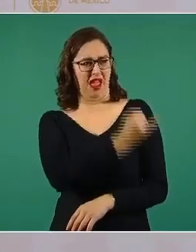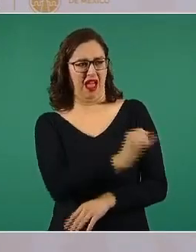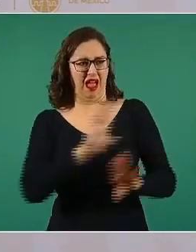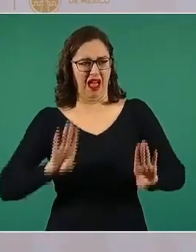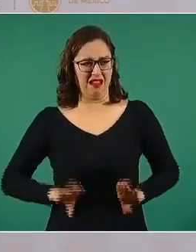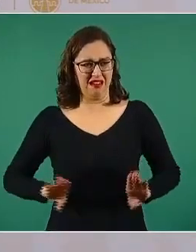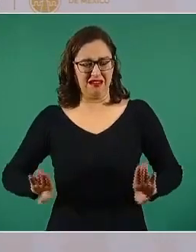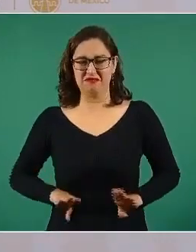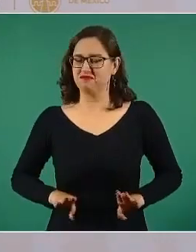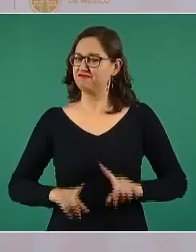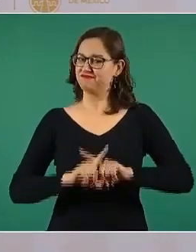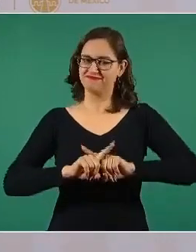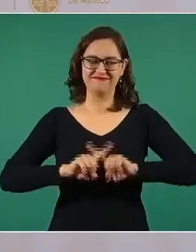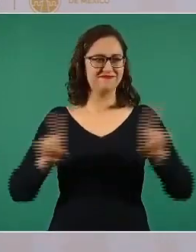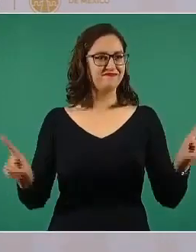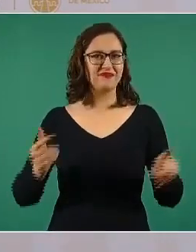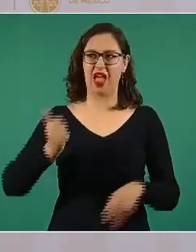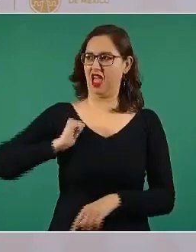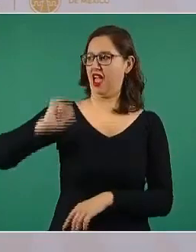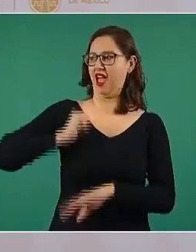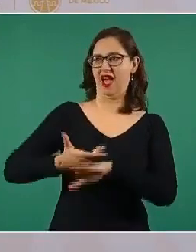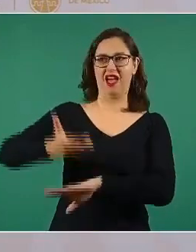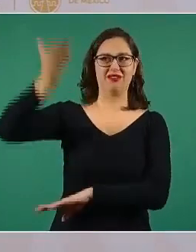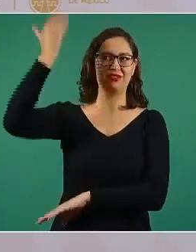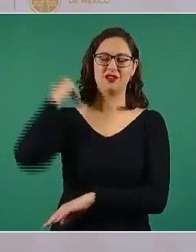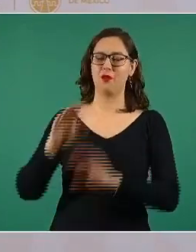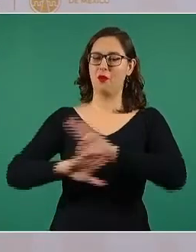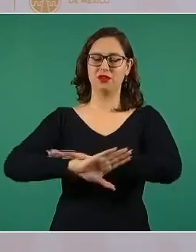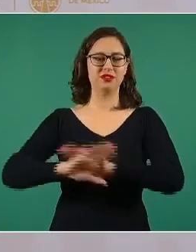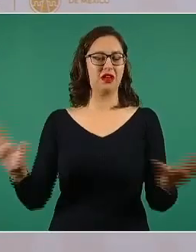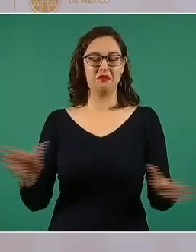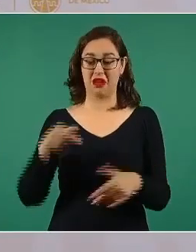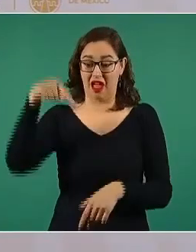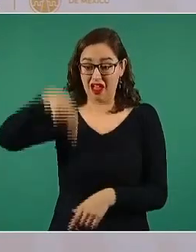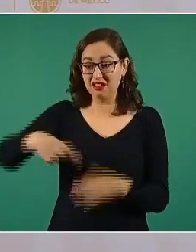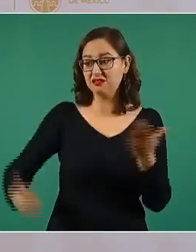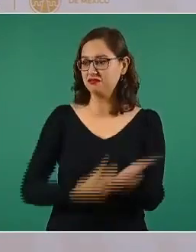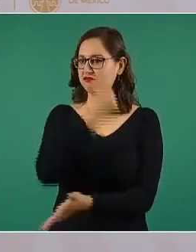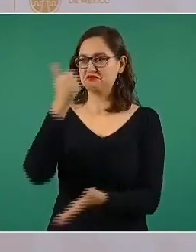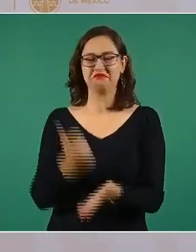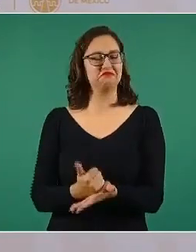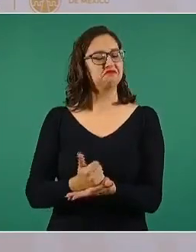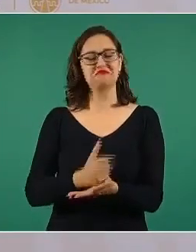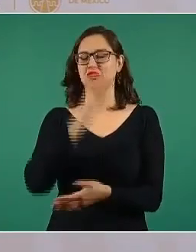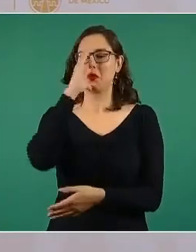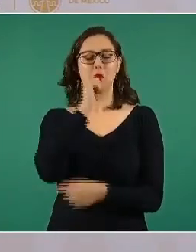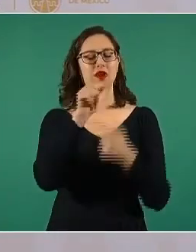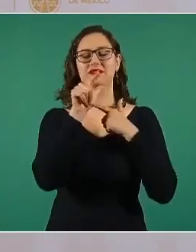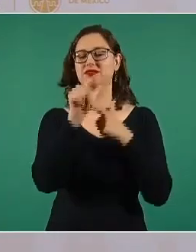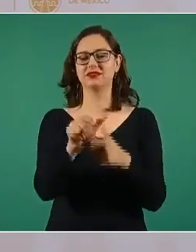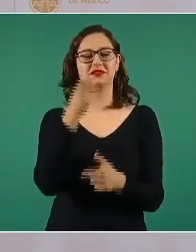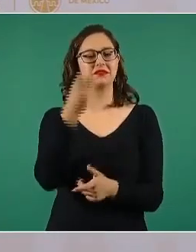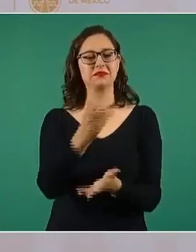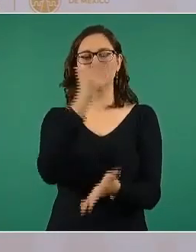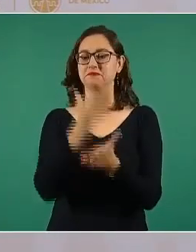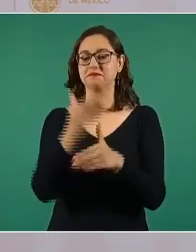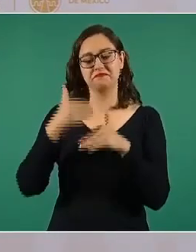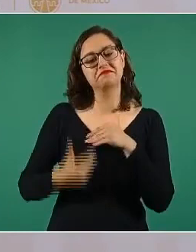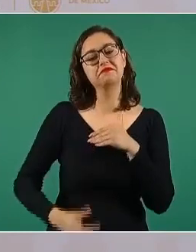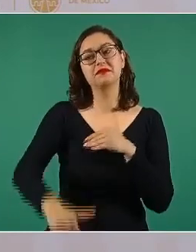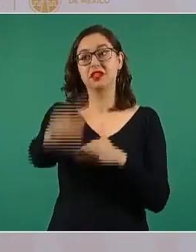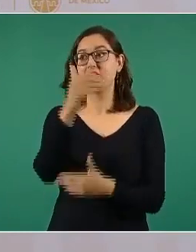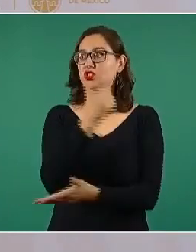futuro, son el pasado. Es el pueblo de la ciudad, su solidaridad y su amor lo que nos